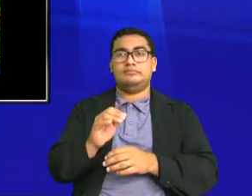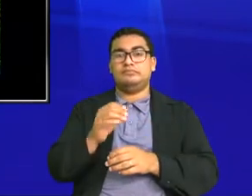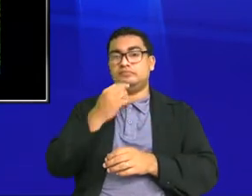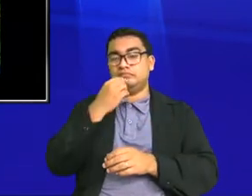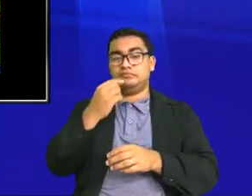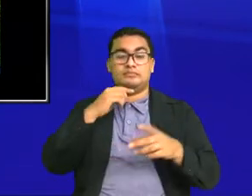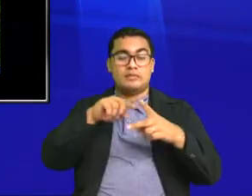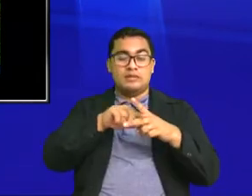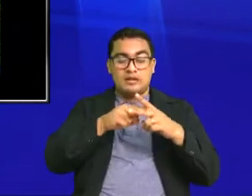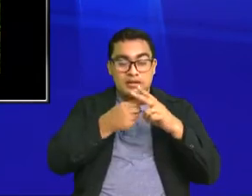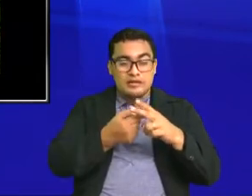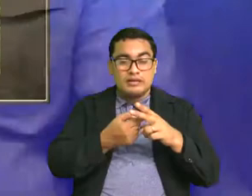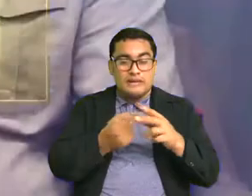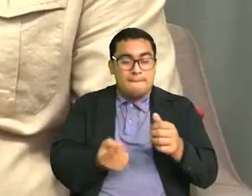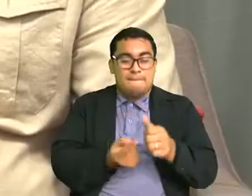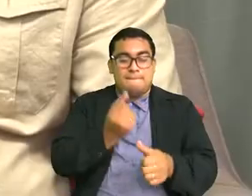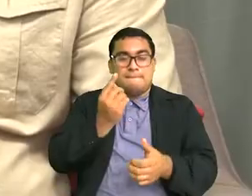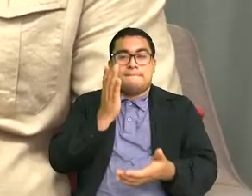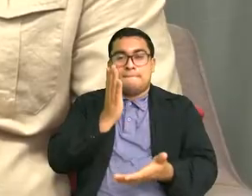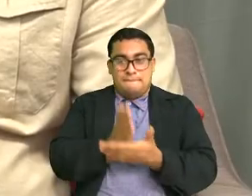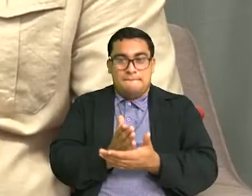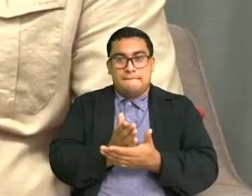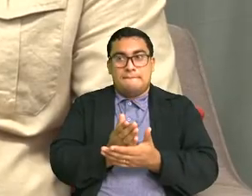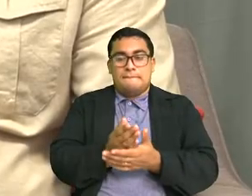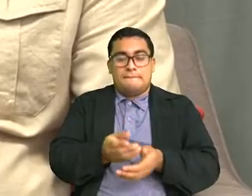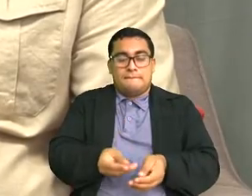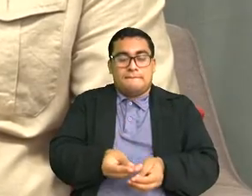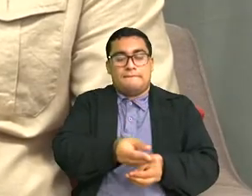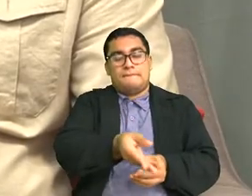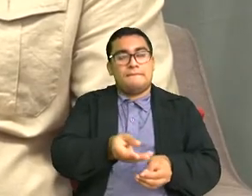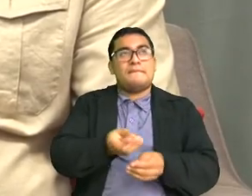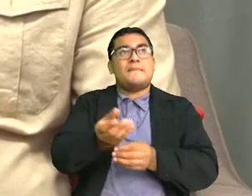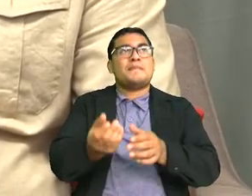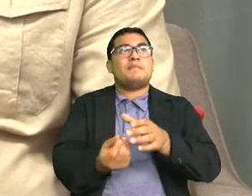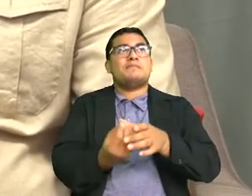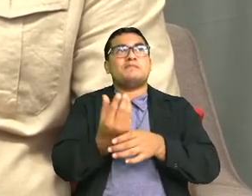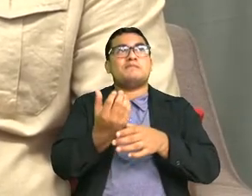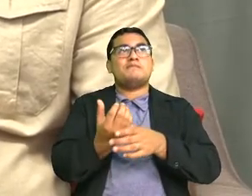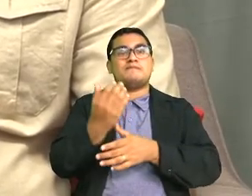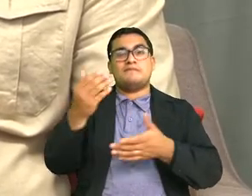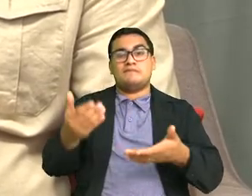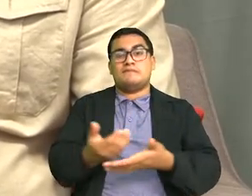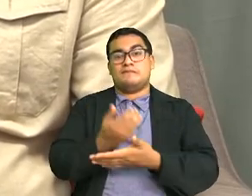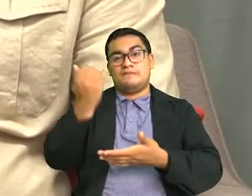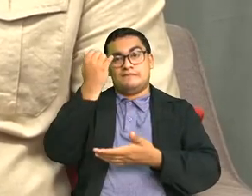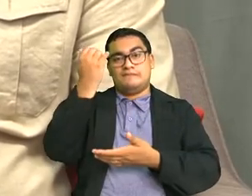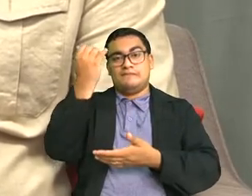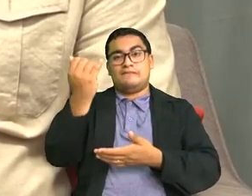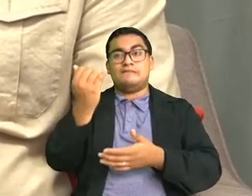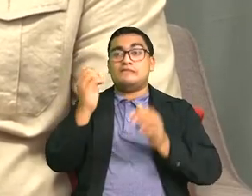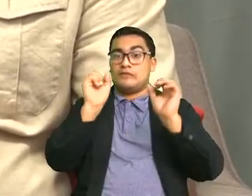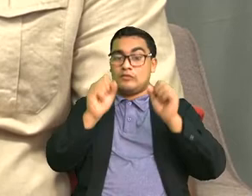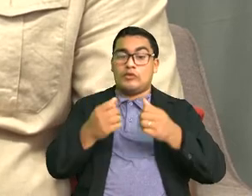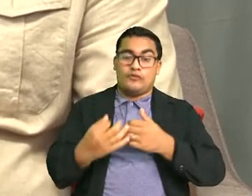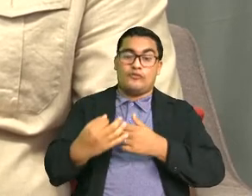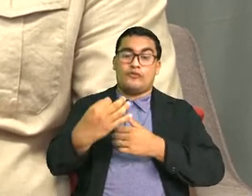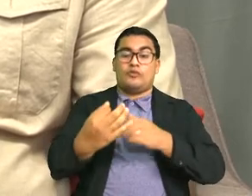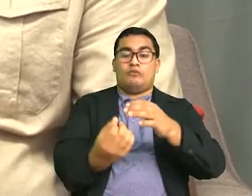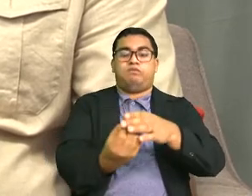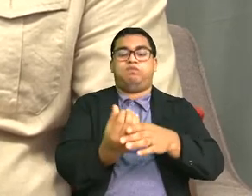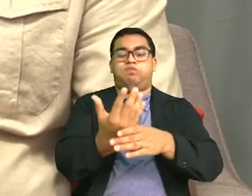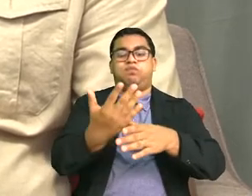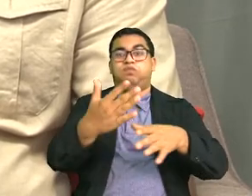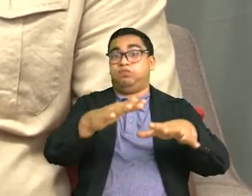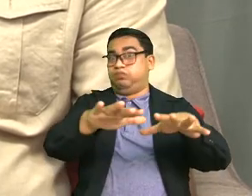y trasladándole prácticas tecnologías que garanticen una cosecha buena una